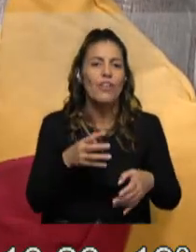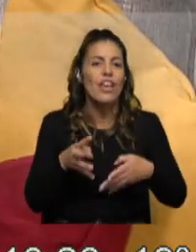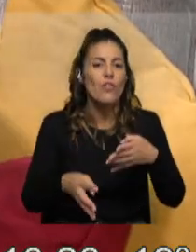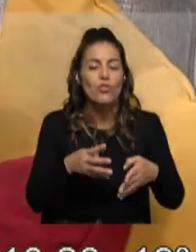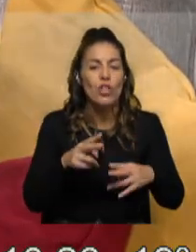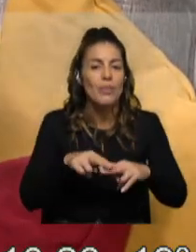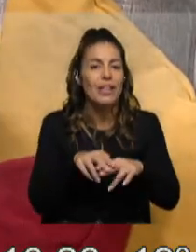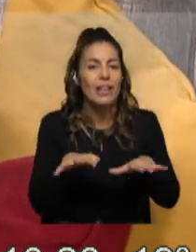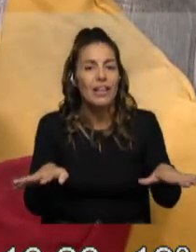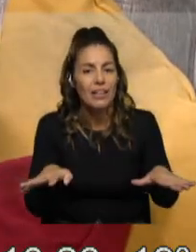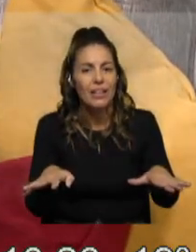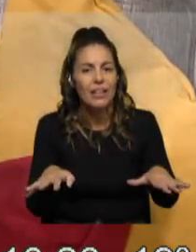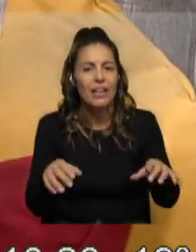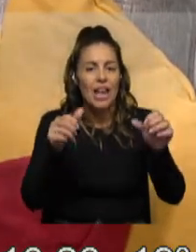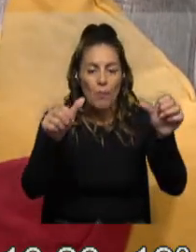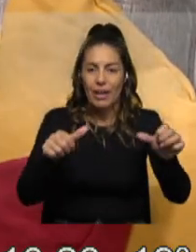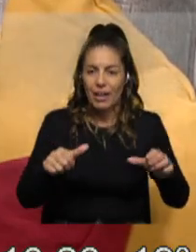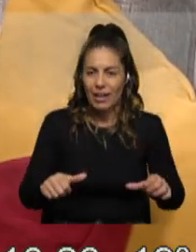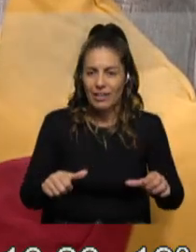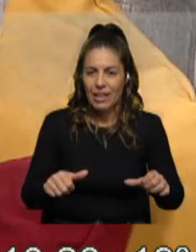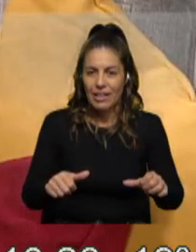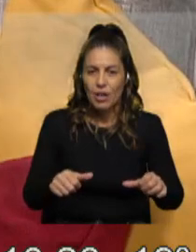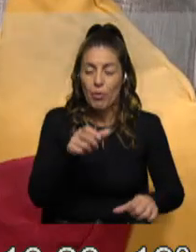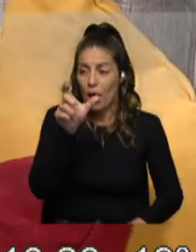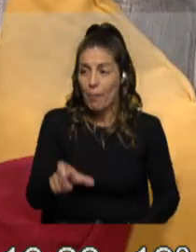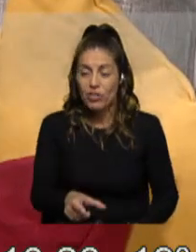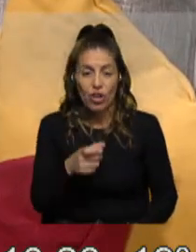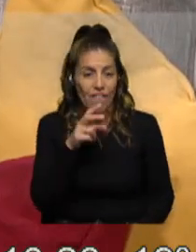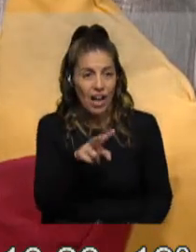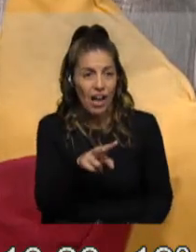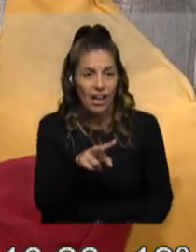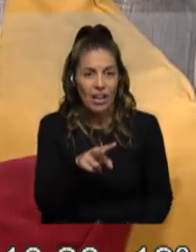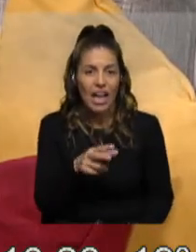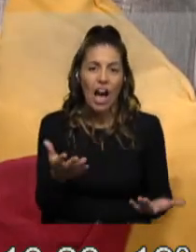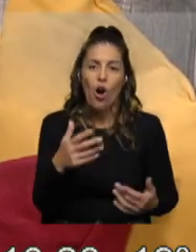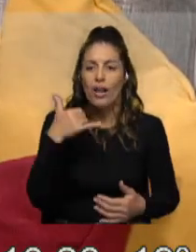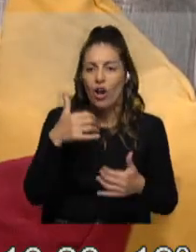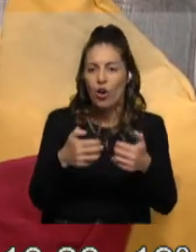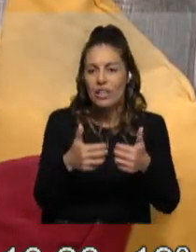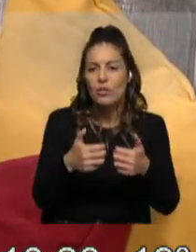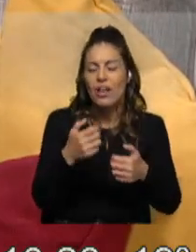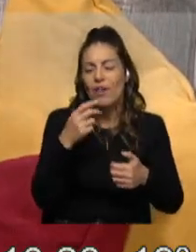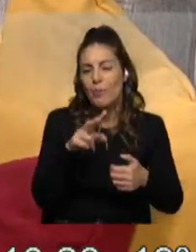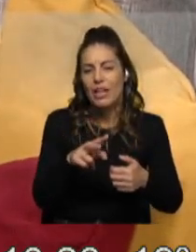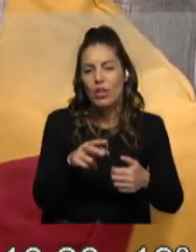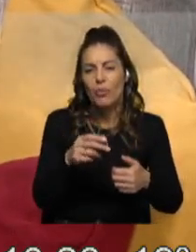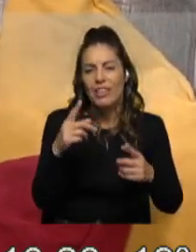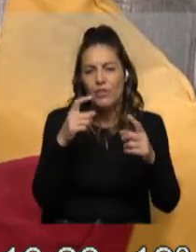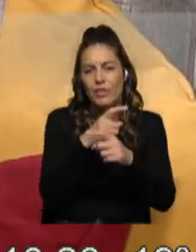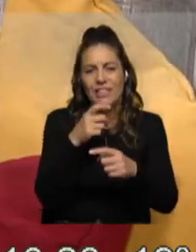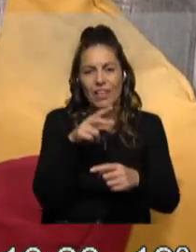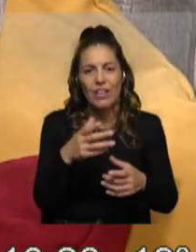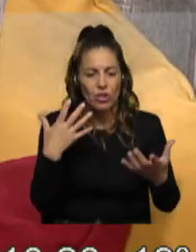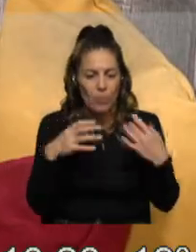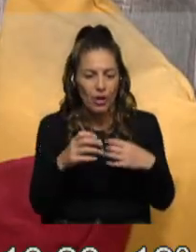redes sociales, es la de pegar carteles. Sí. Porque la gente va caminando, a veces, bueno, ahora con el celular capaz que vas mirando todo el tiempo, pero es difícil que veas a la mascota